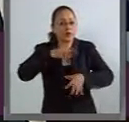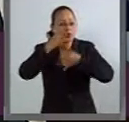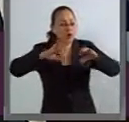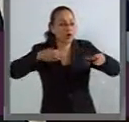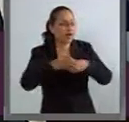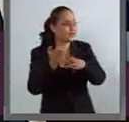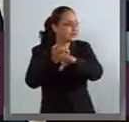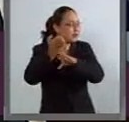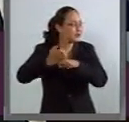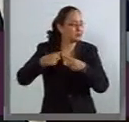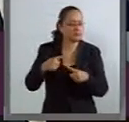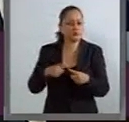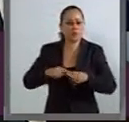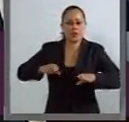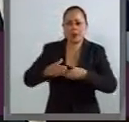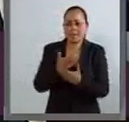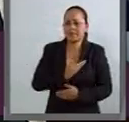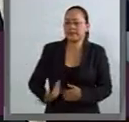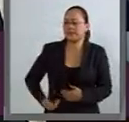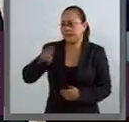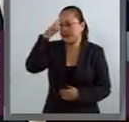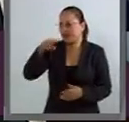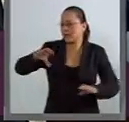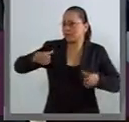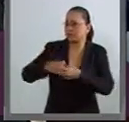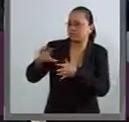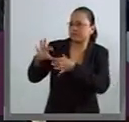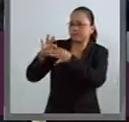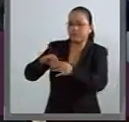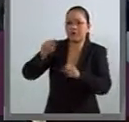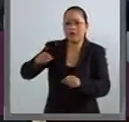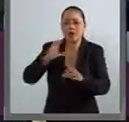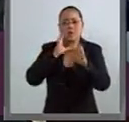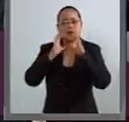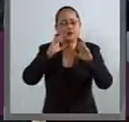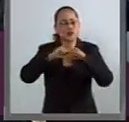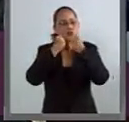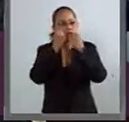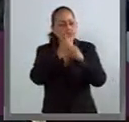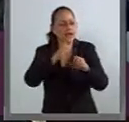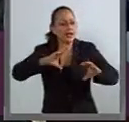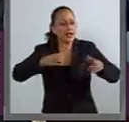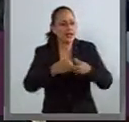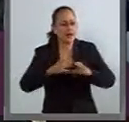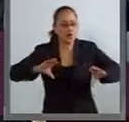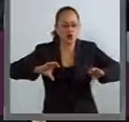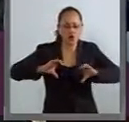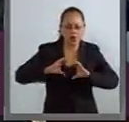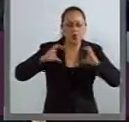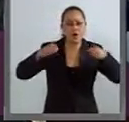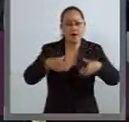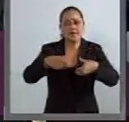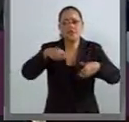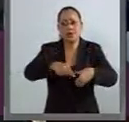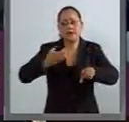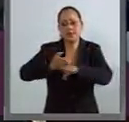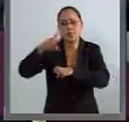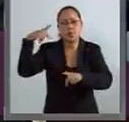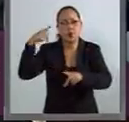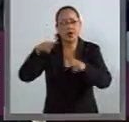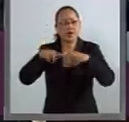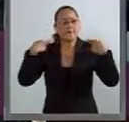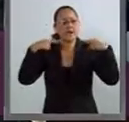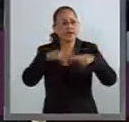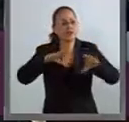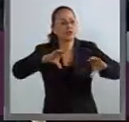los Estados de la Presidencia de la República y directora general de Comunicación Social en el Congreso del Estado de Puebla. Ha sido